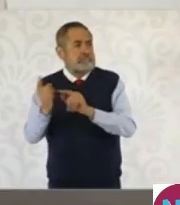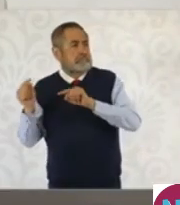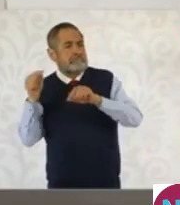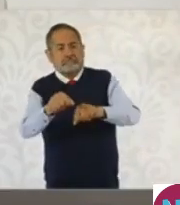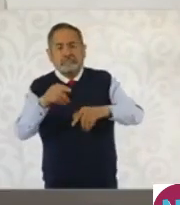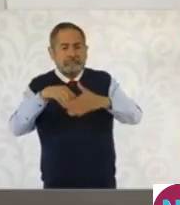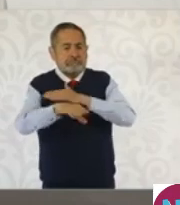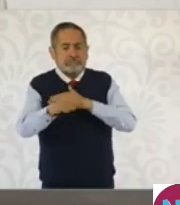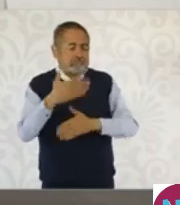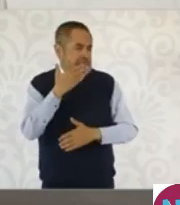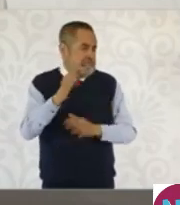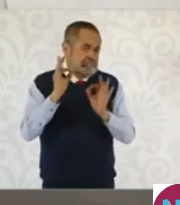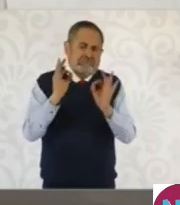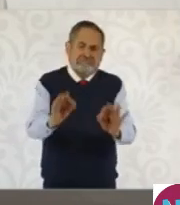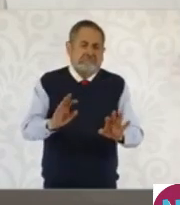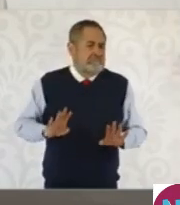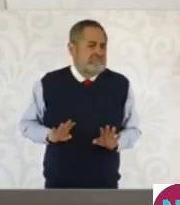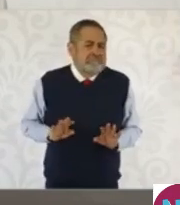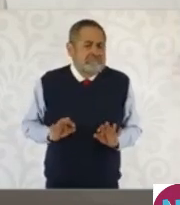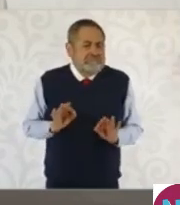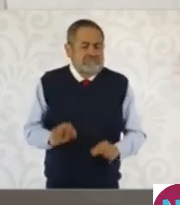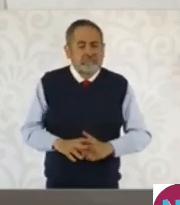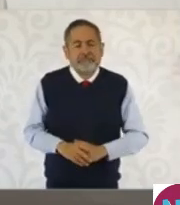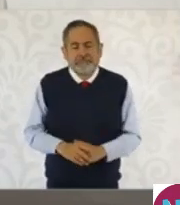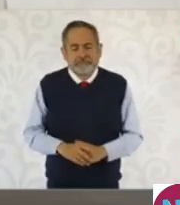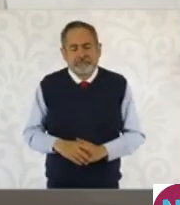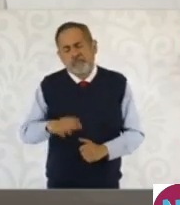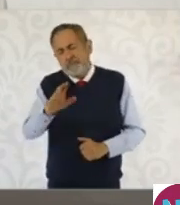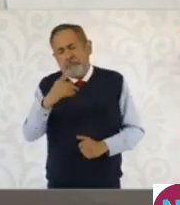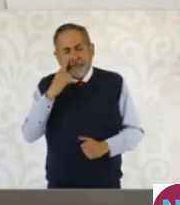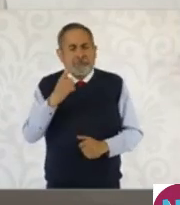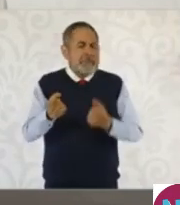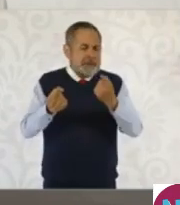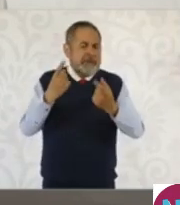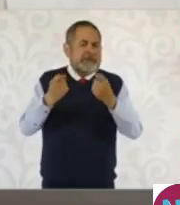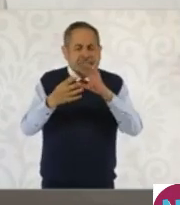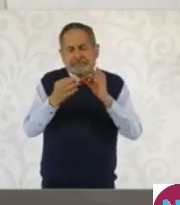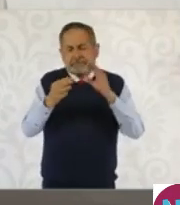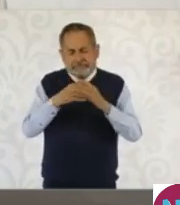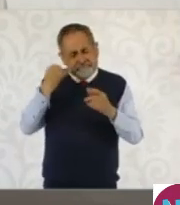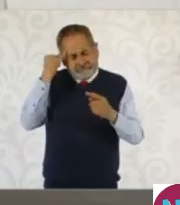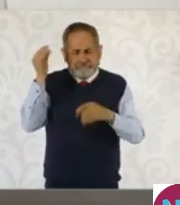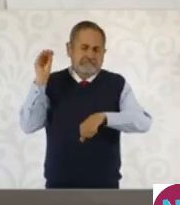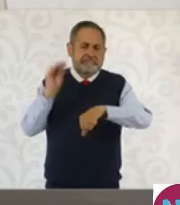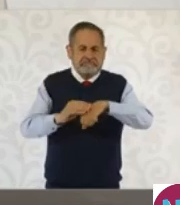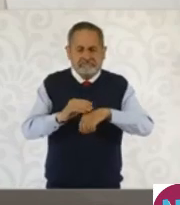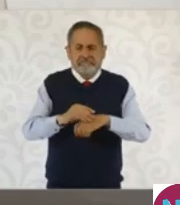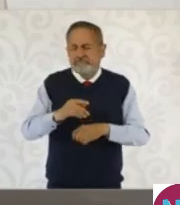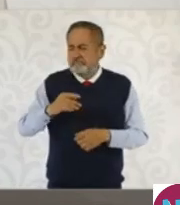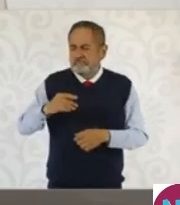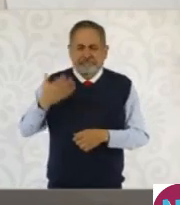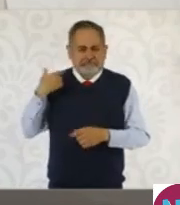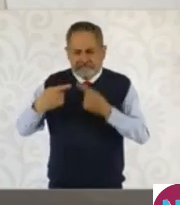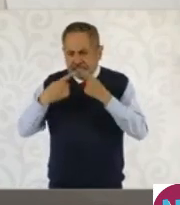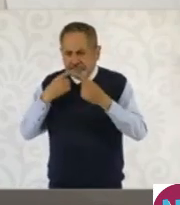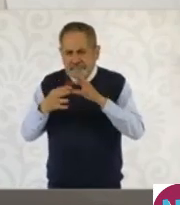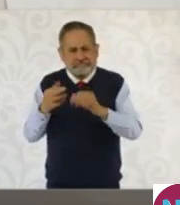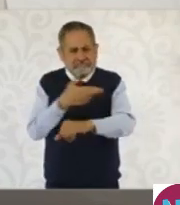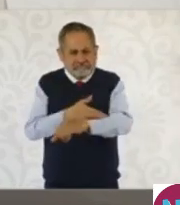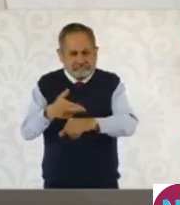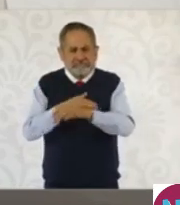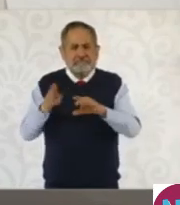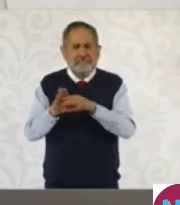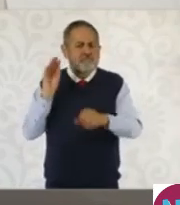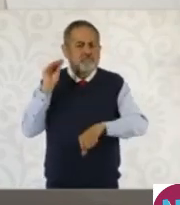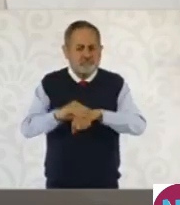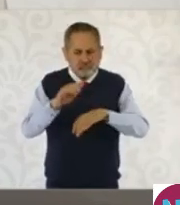en la que sigue, algunas de las estrategias que estamos implementando, además de lo que ya se ha comentado, de